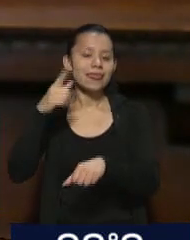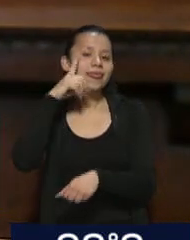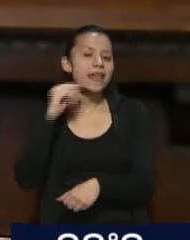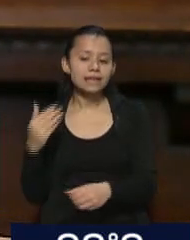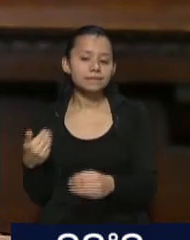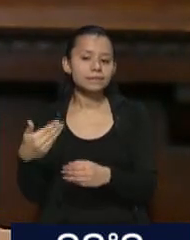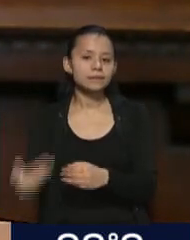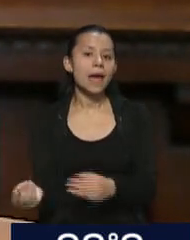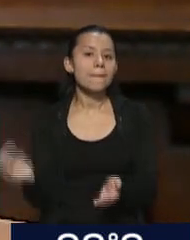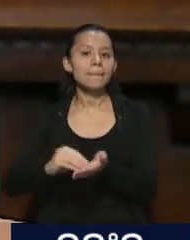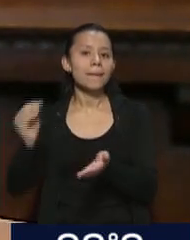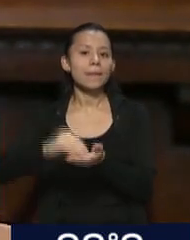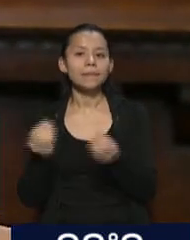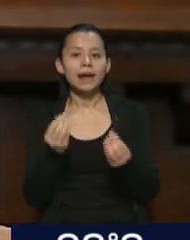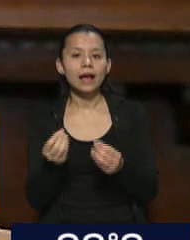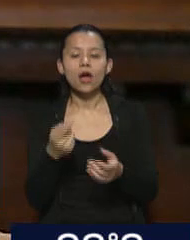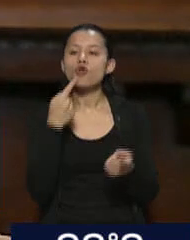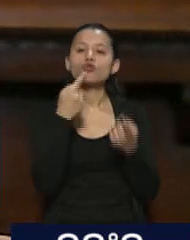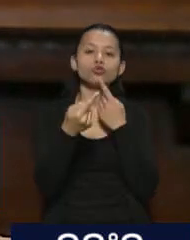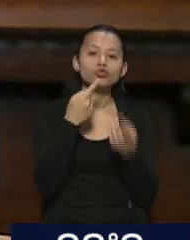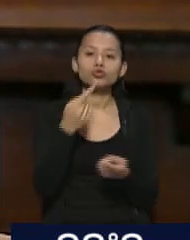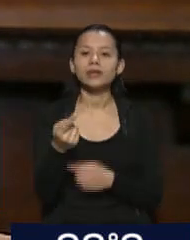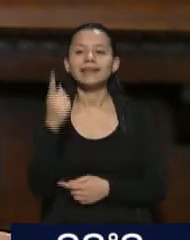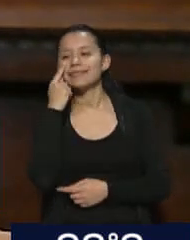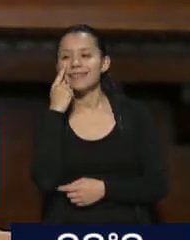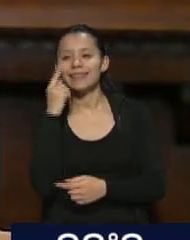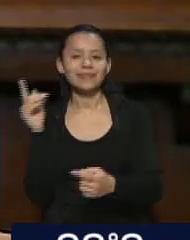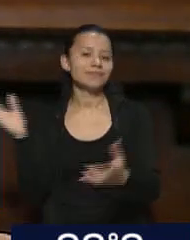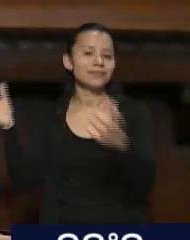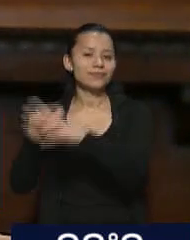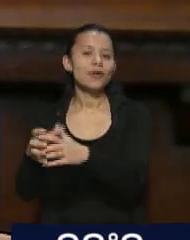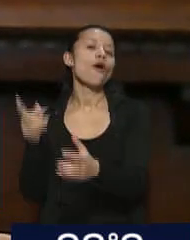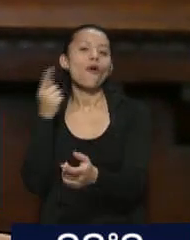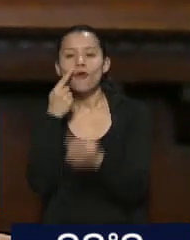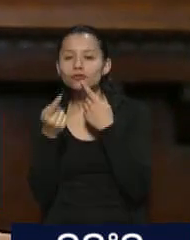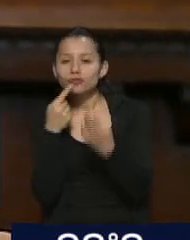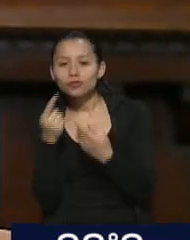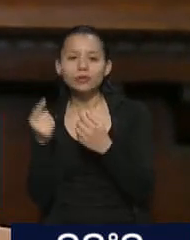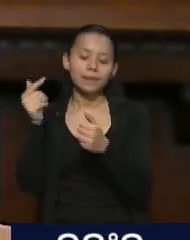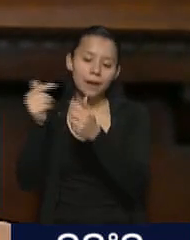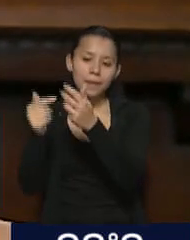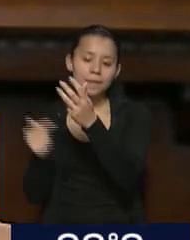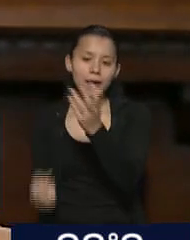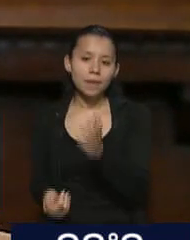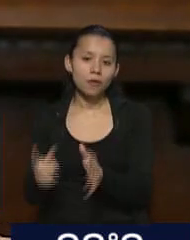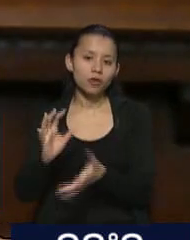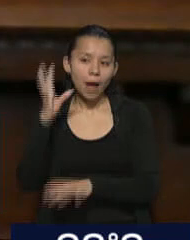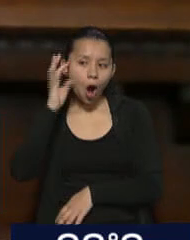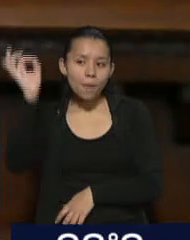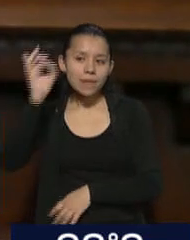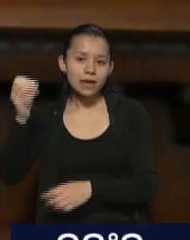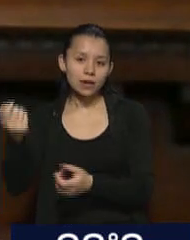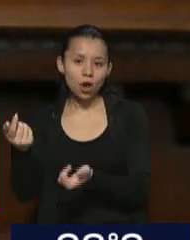para realizar algunas consultas con sus intendentes, para que ellos también transmitan su opinión. Nos pareció razonable, me